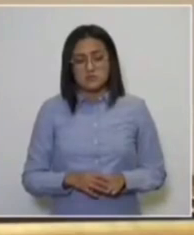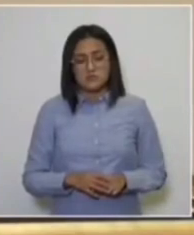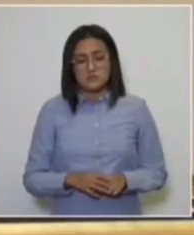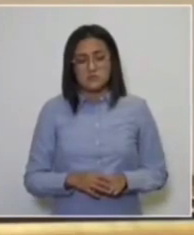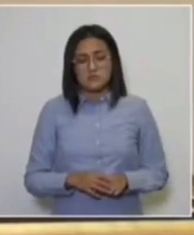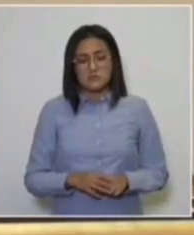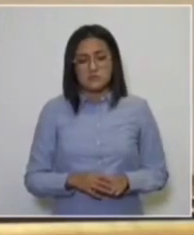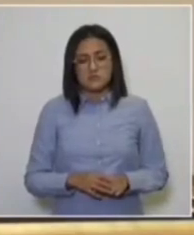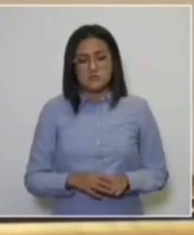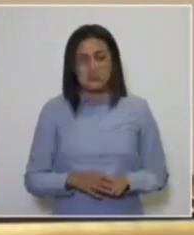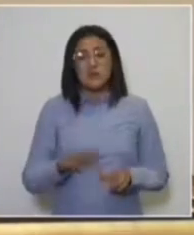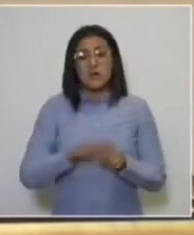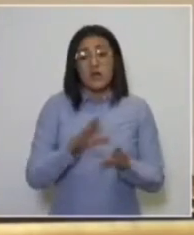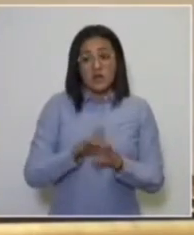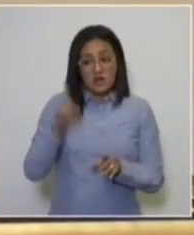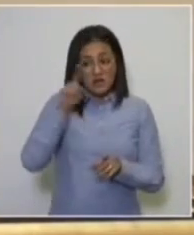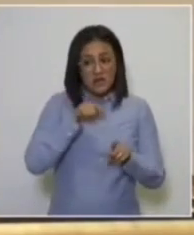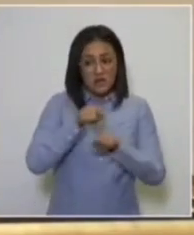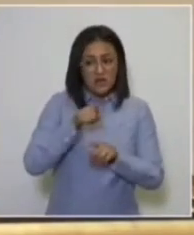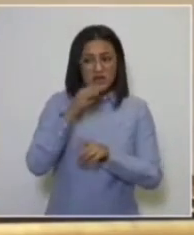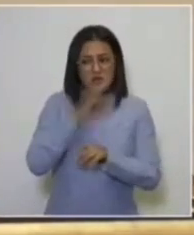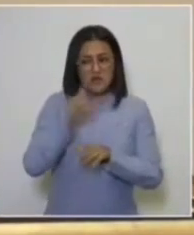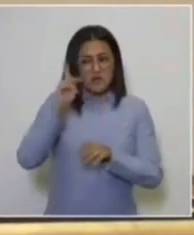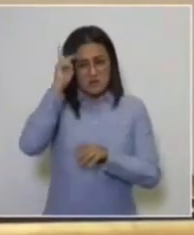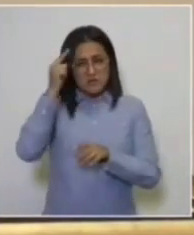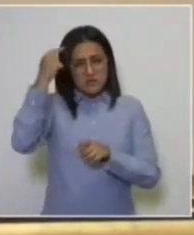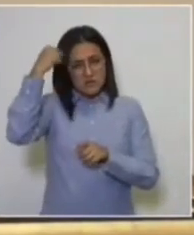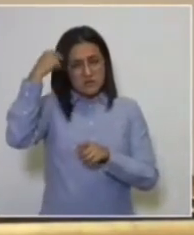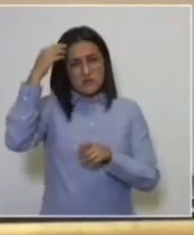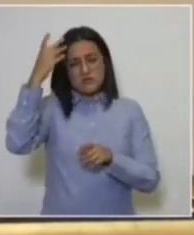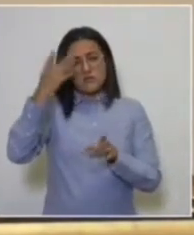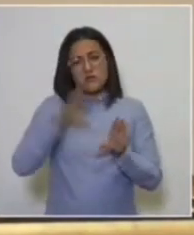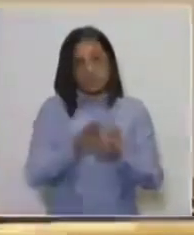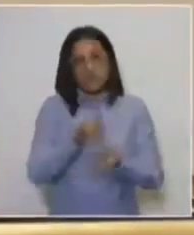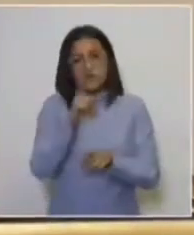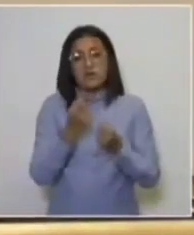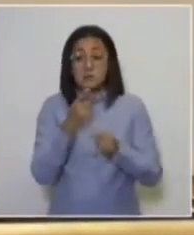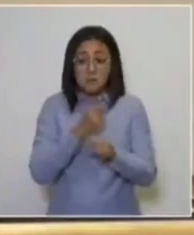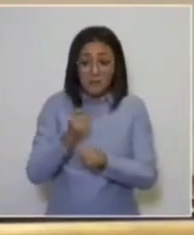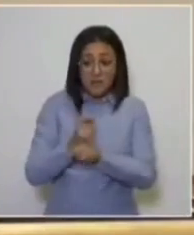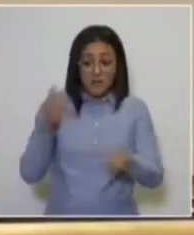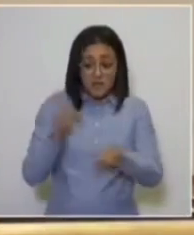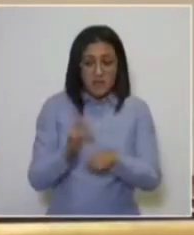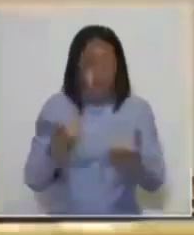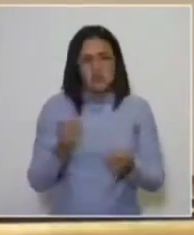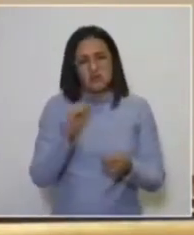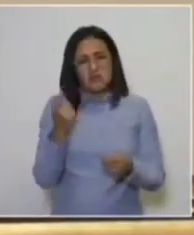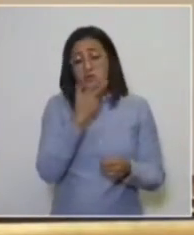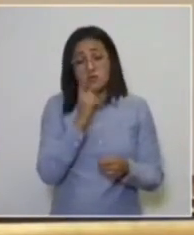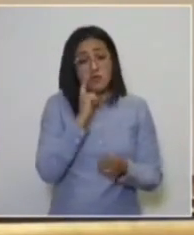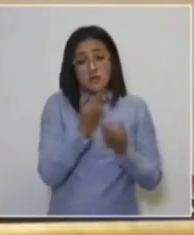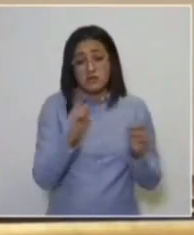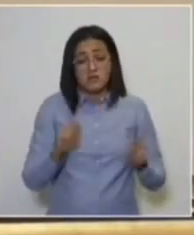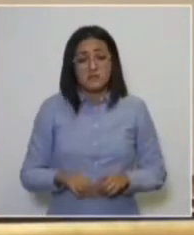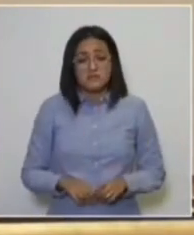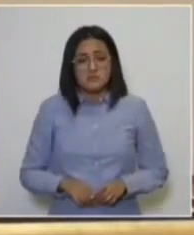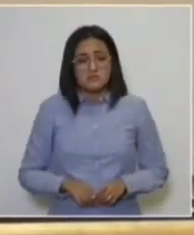físico de estudiantes contra específicamente alguien, hombres o